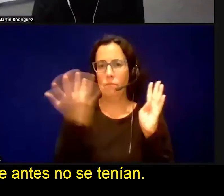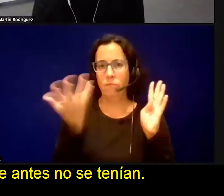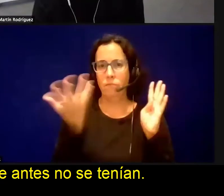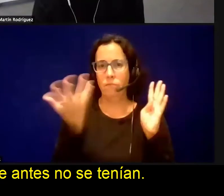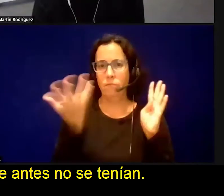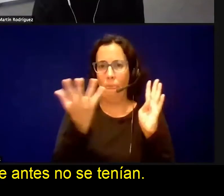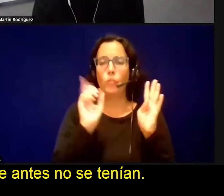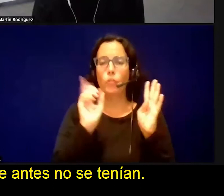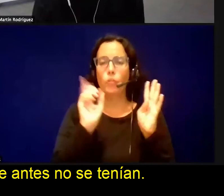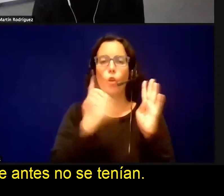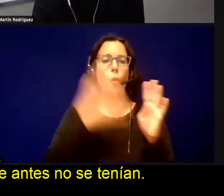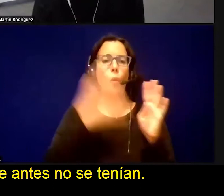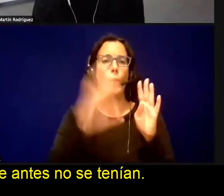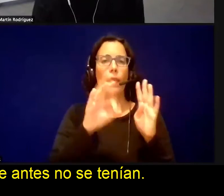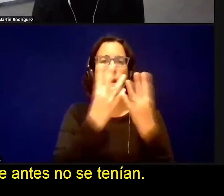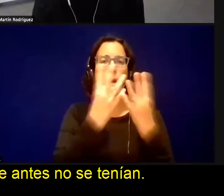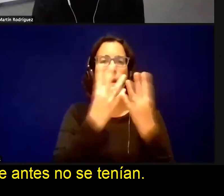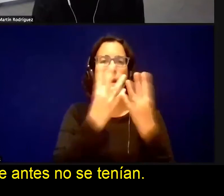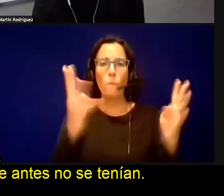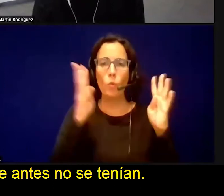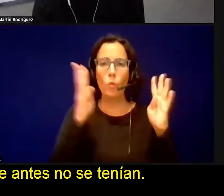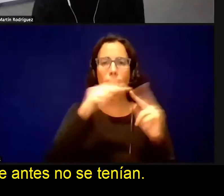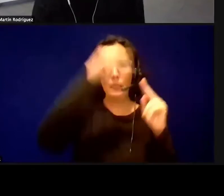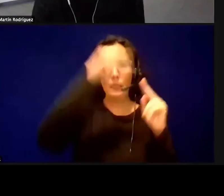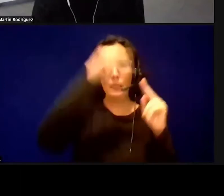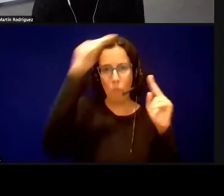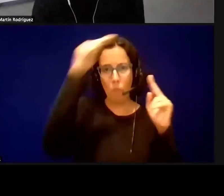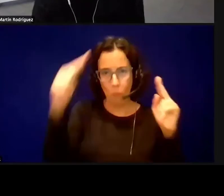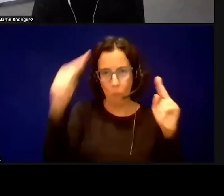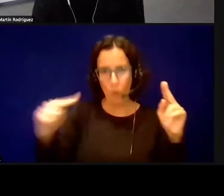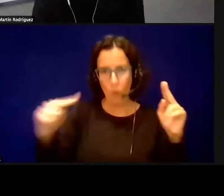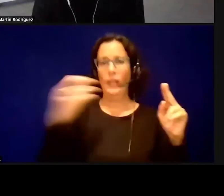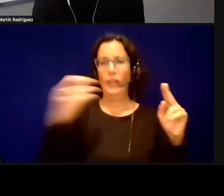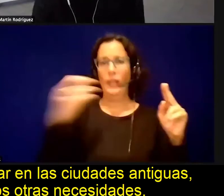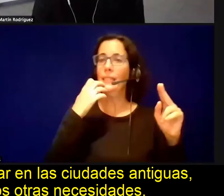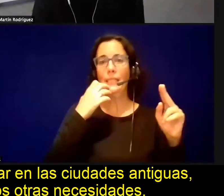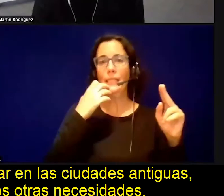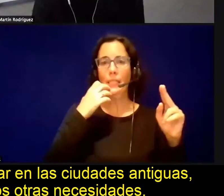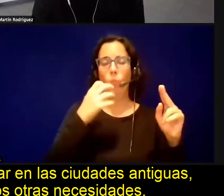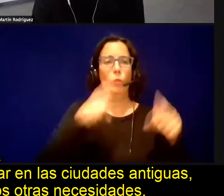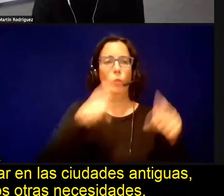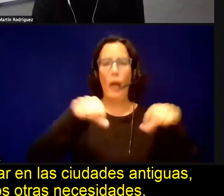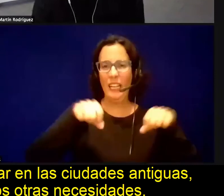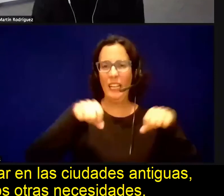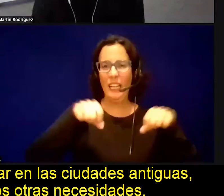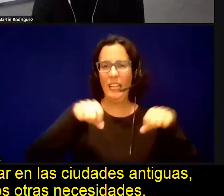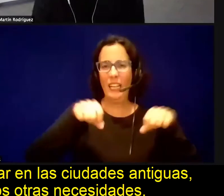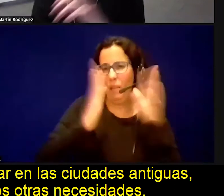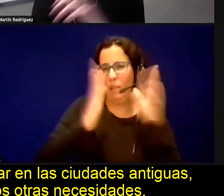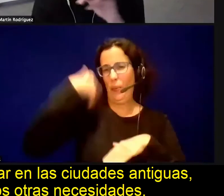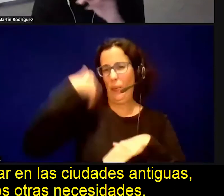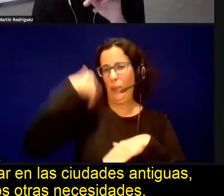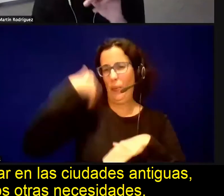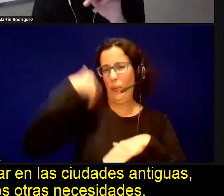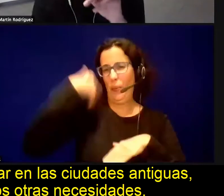la muralla bajando cuando el puente levadizo cruzaba el foso y entonces para que pasaran las carretas con las ruedas. Es decir, porque era la